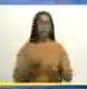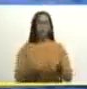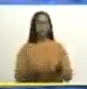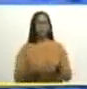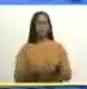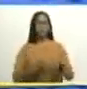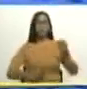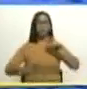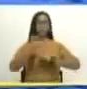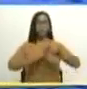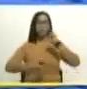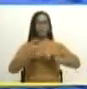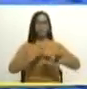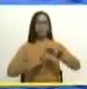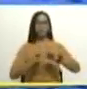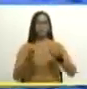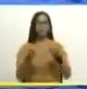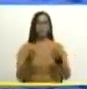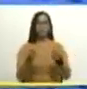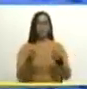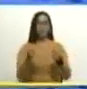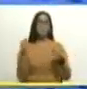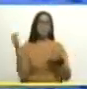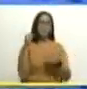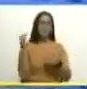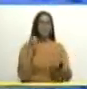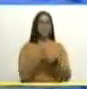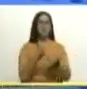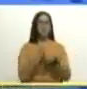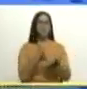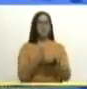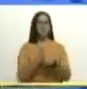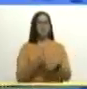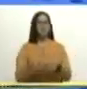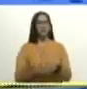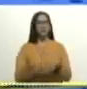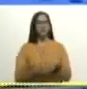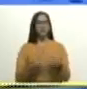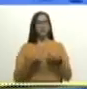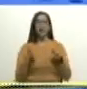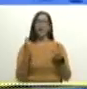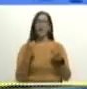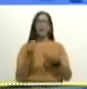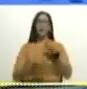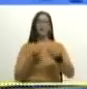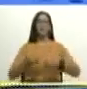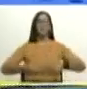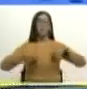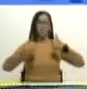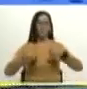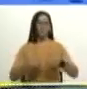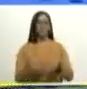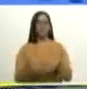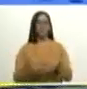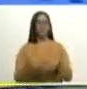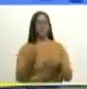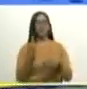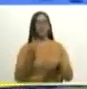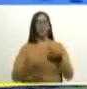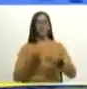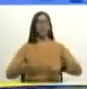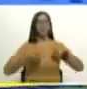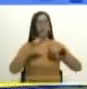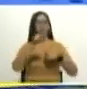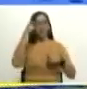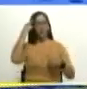hemos defendido el ingreso mínimo de los trabajadores y las trabajadoras, pero falta hacer mucho más. Falta hacer mucho más, ustedes